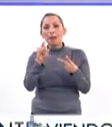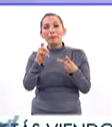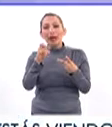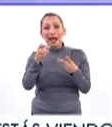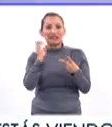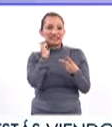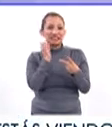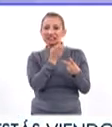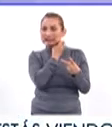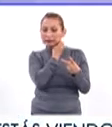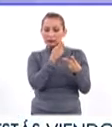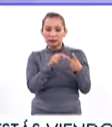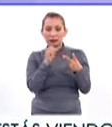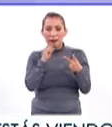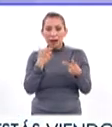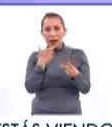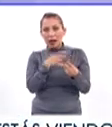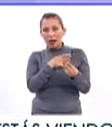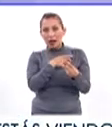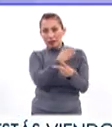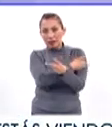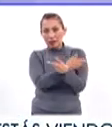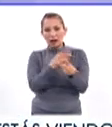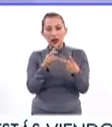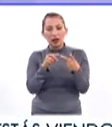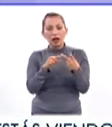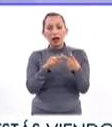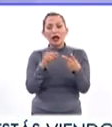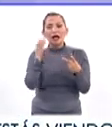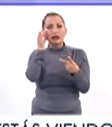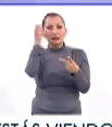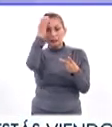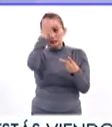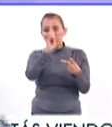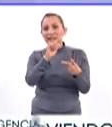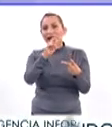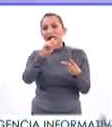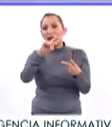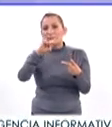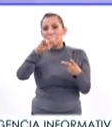paperas. Se administran también las vacunas del sarampión.